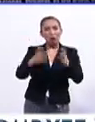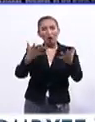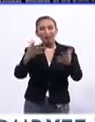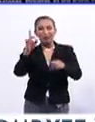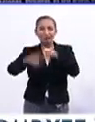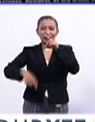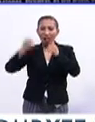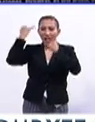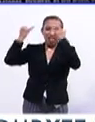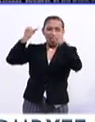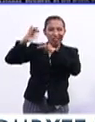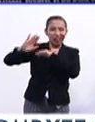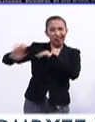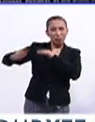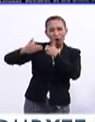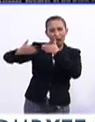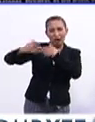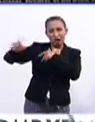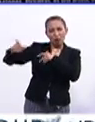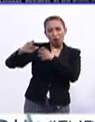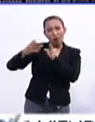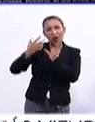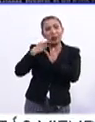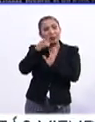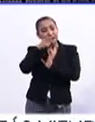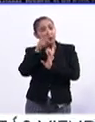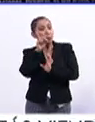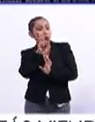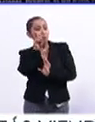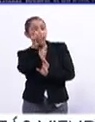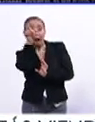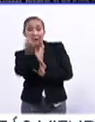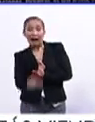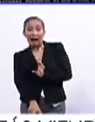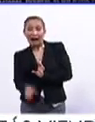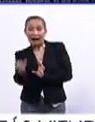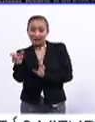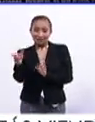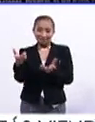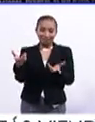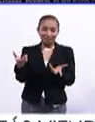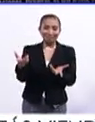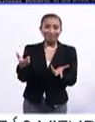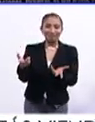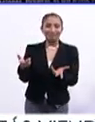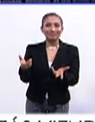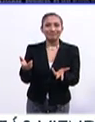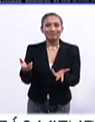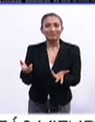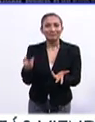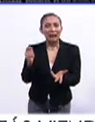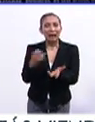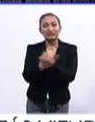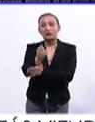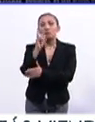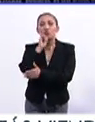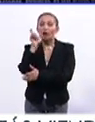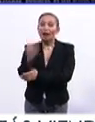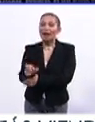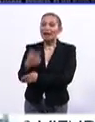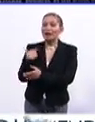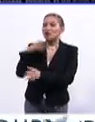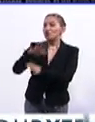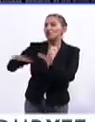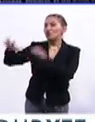rompiendo los arquetipos modernos contemporáneos que nos remiten a lo femenino en una estructura no que define a la mujer dentro